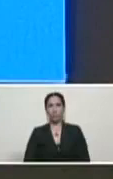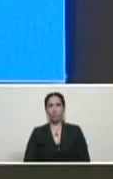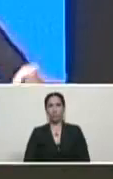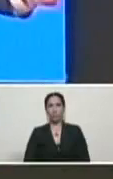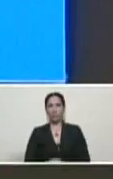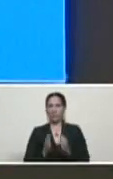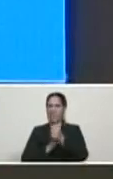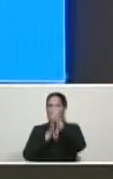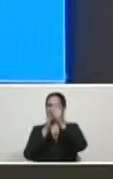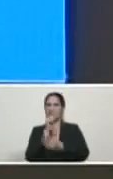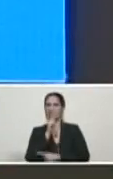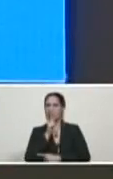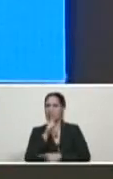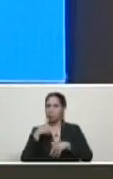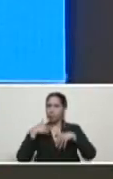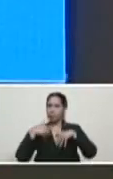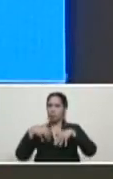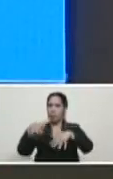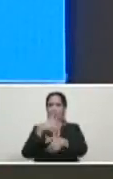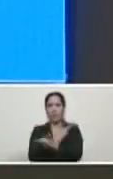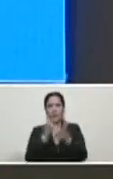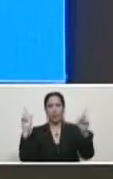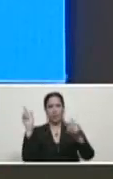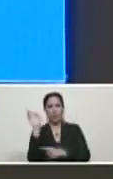los ejércitos libertadores de Venezuela